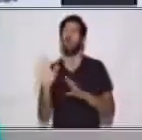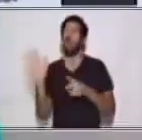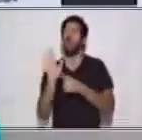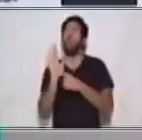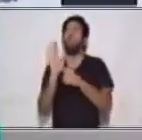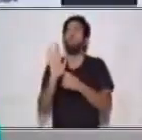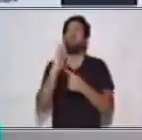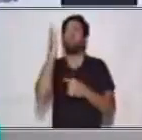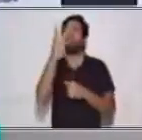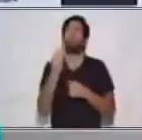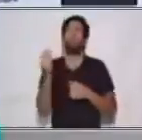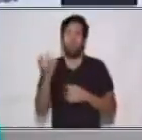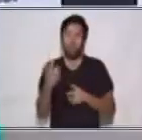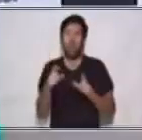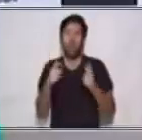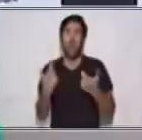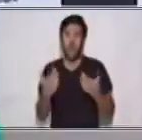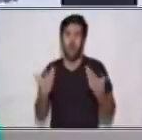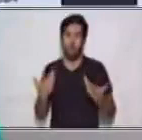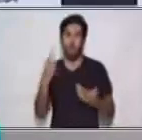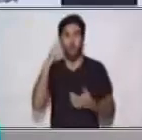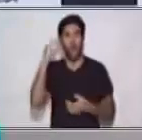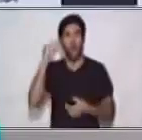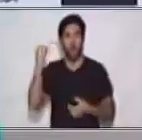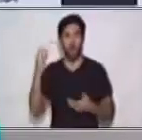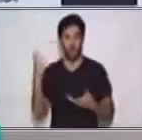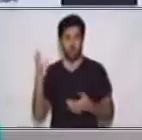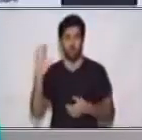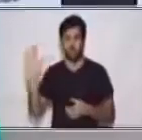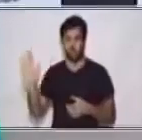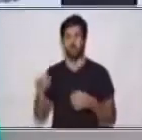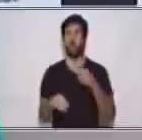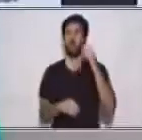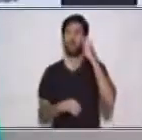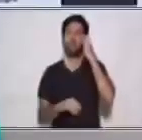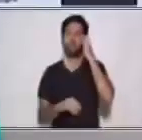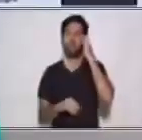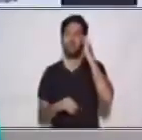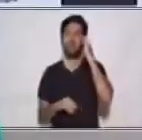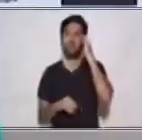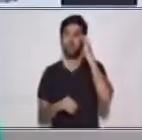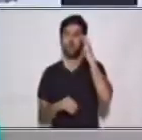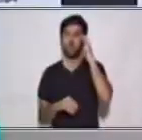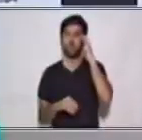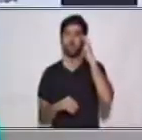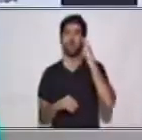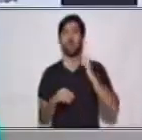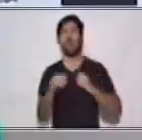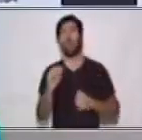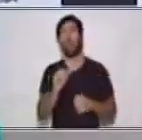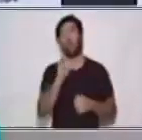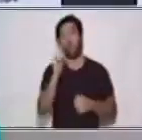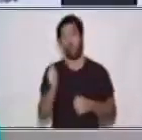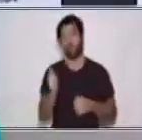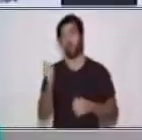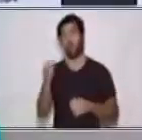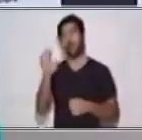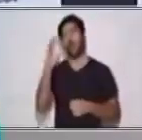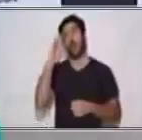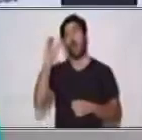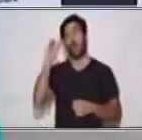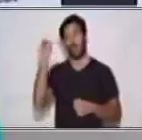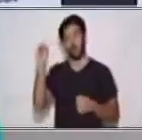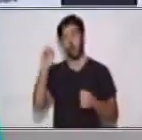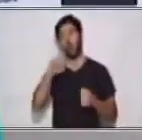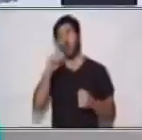apreciación del autor. Entonces, esta es una opinión. El otro hecho y la otra opinión lo dejo para que tú